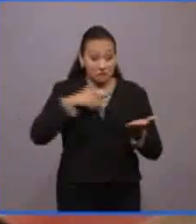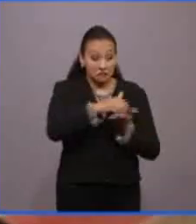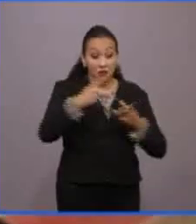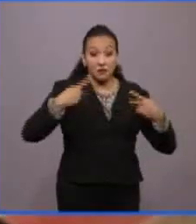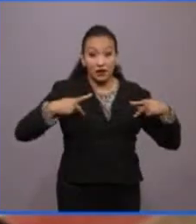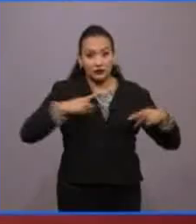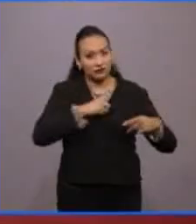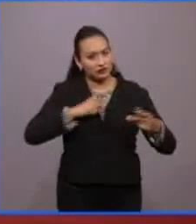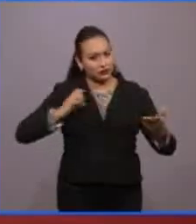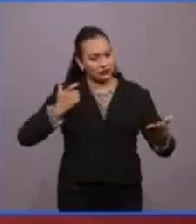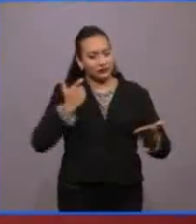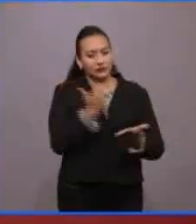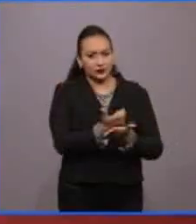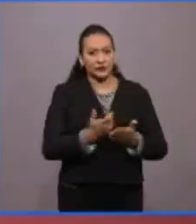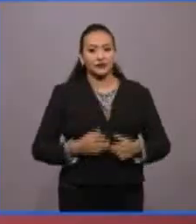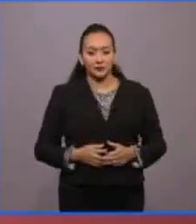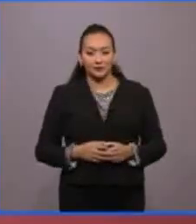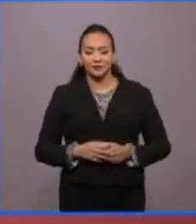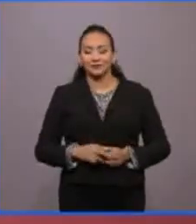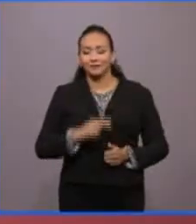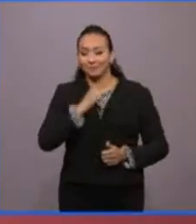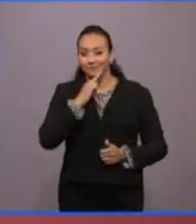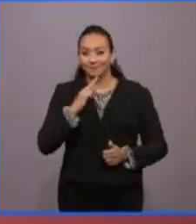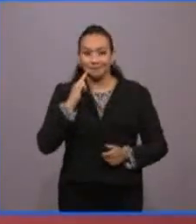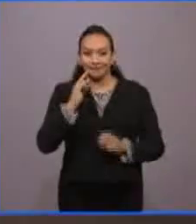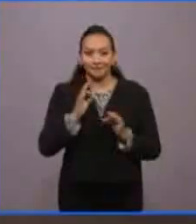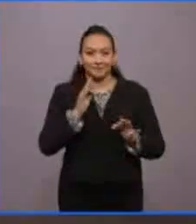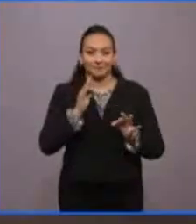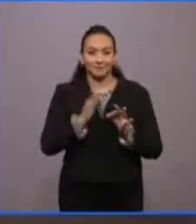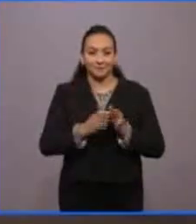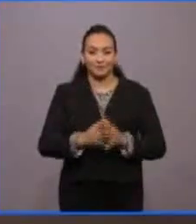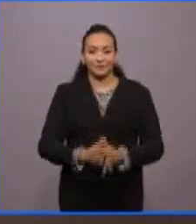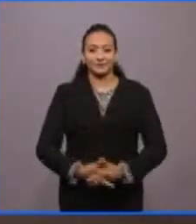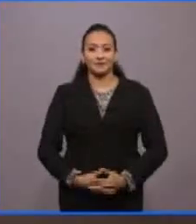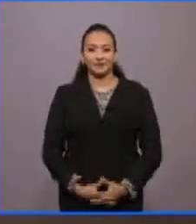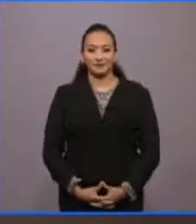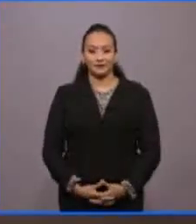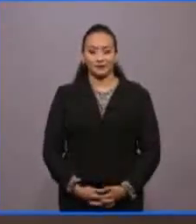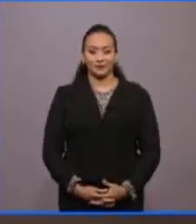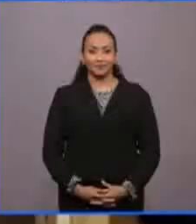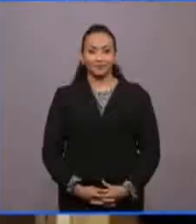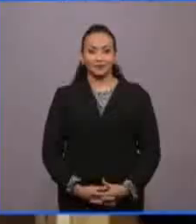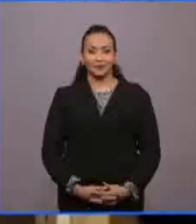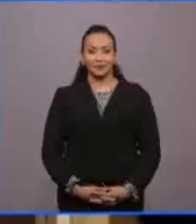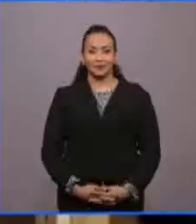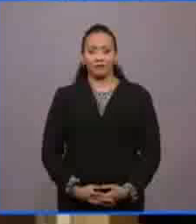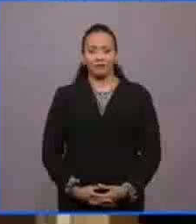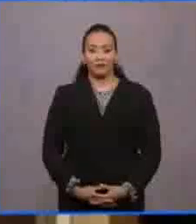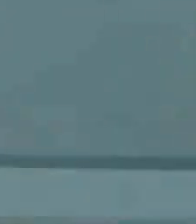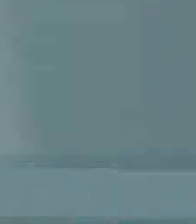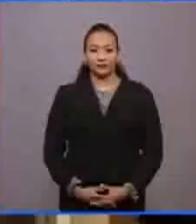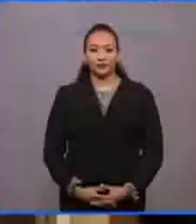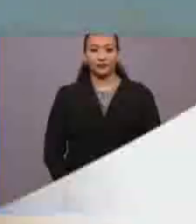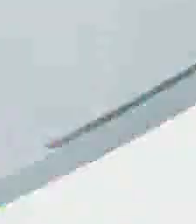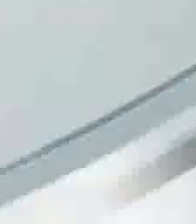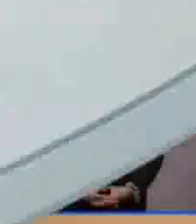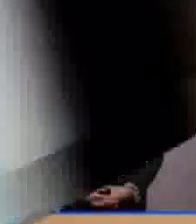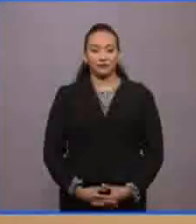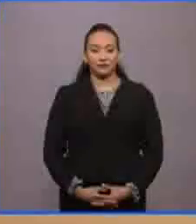a la persona trabajadora. Con información de José Luis Guerra García para el canal del Poder Judicial de la Federación.